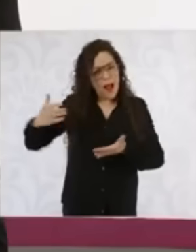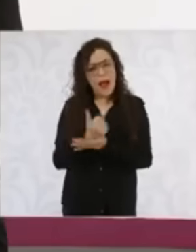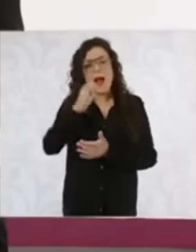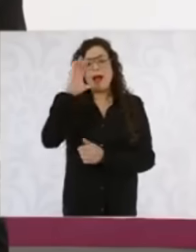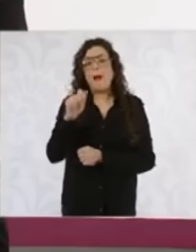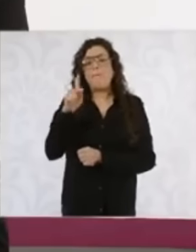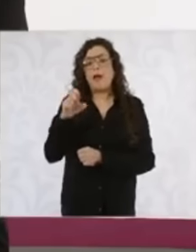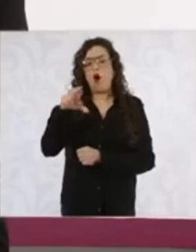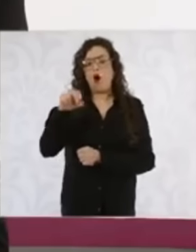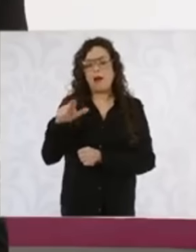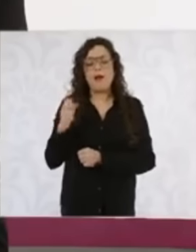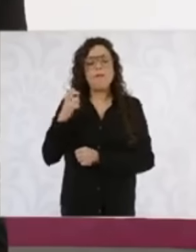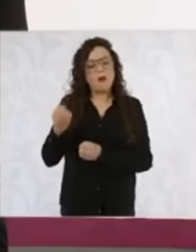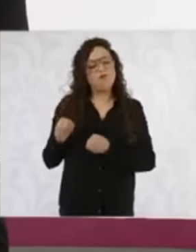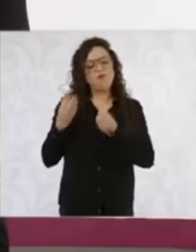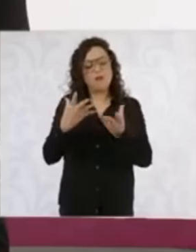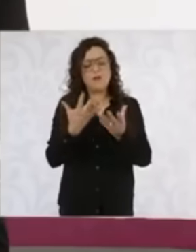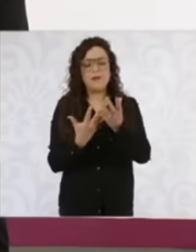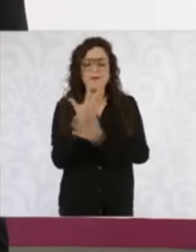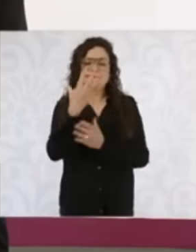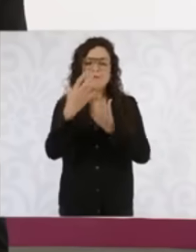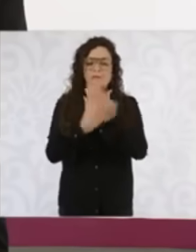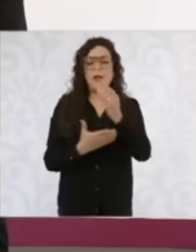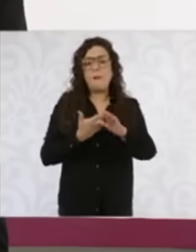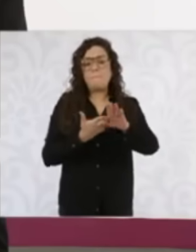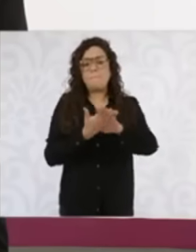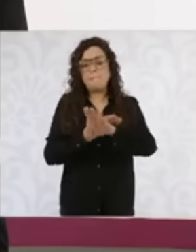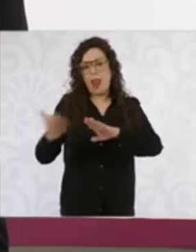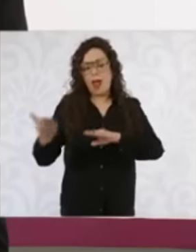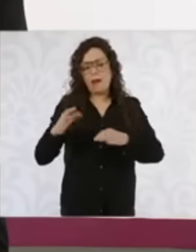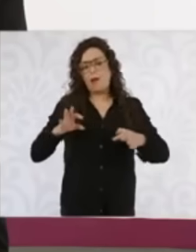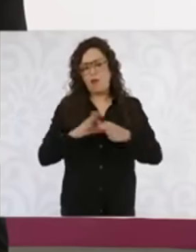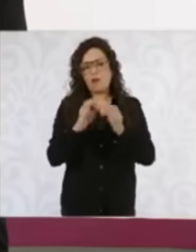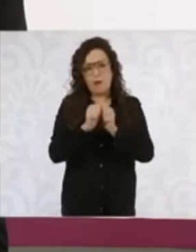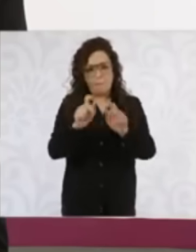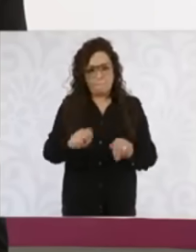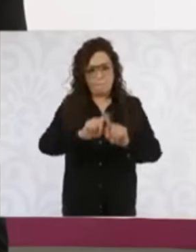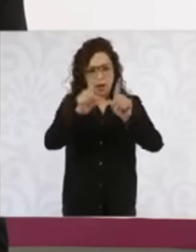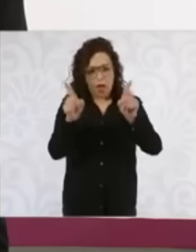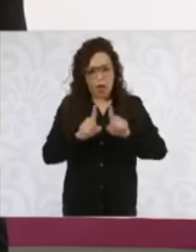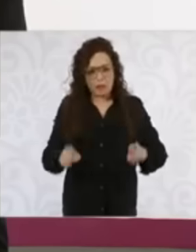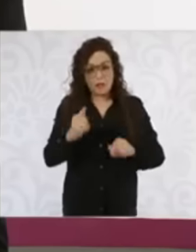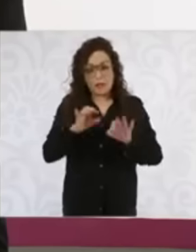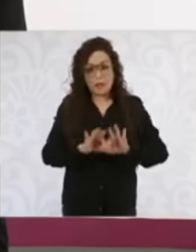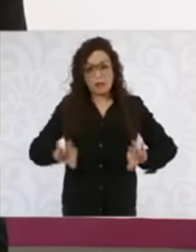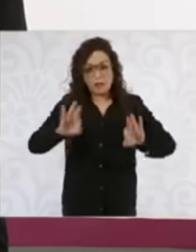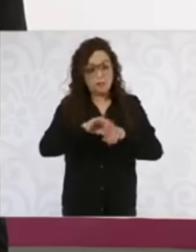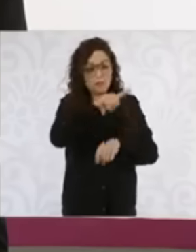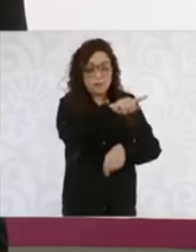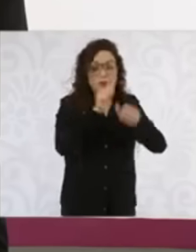necesario, busquen asesoría legal para defender sus derechos. Pero sigamos con más noticias.